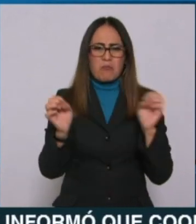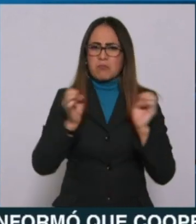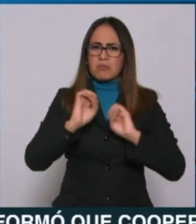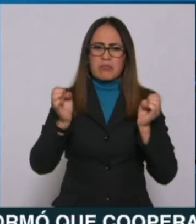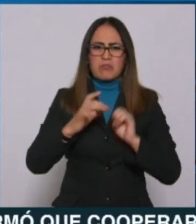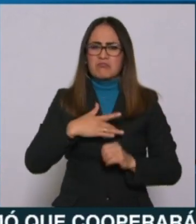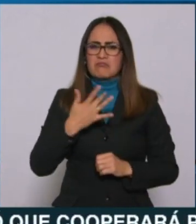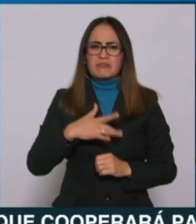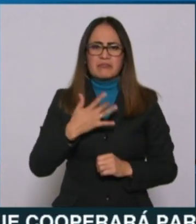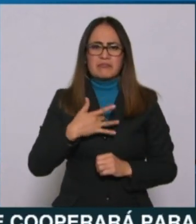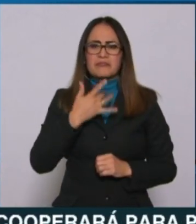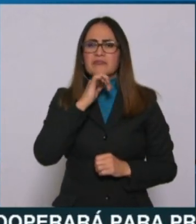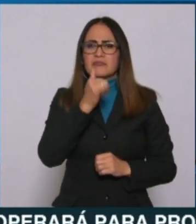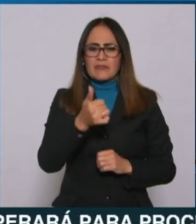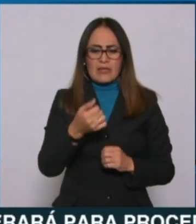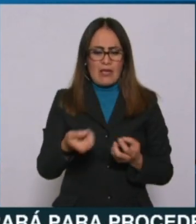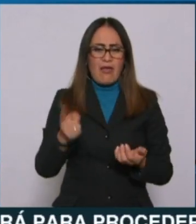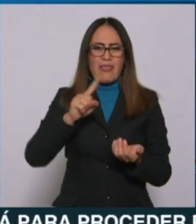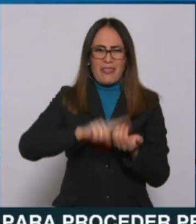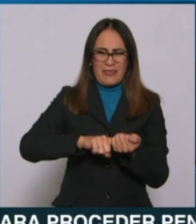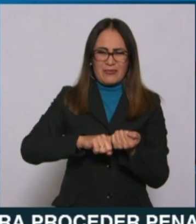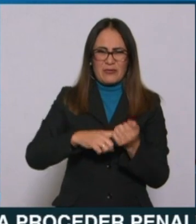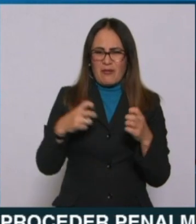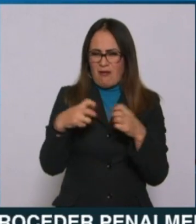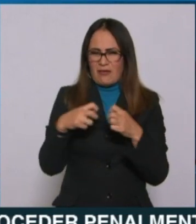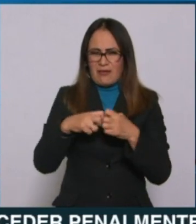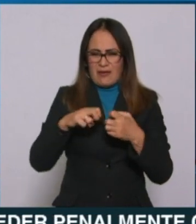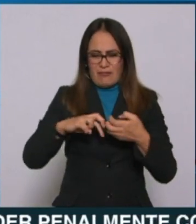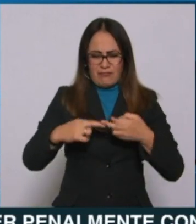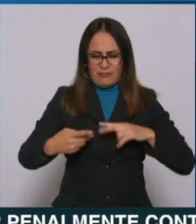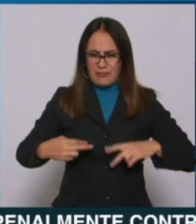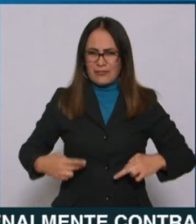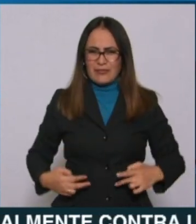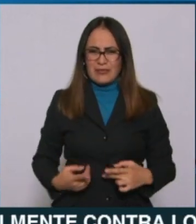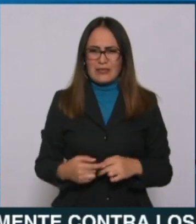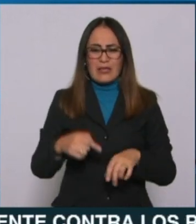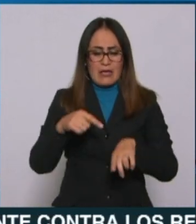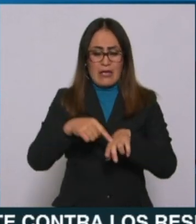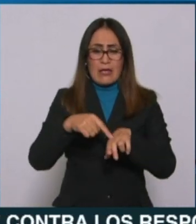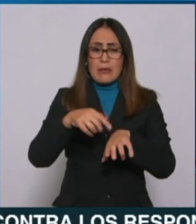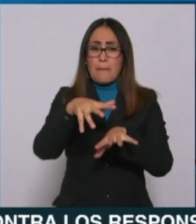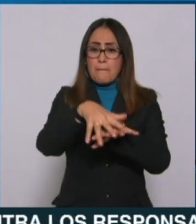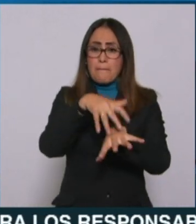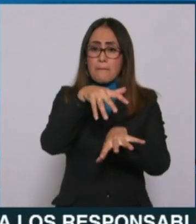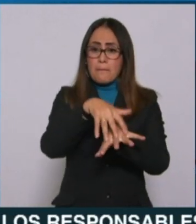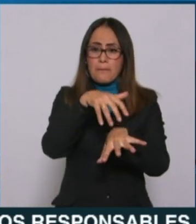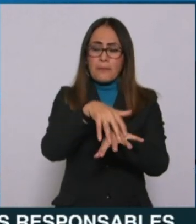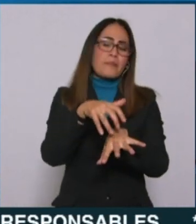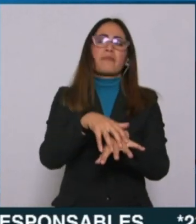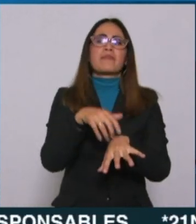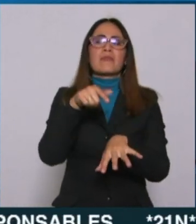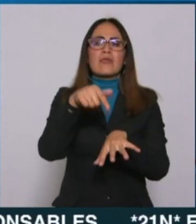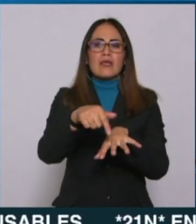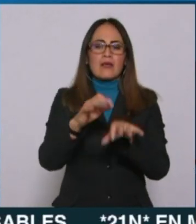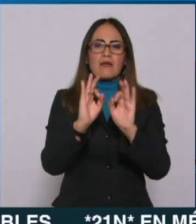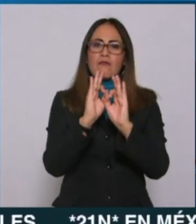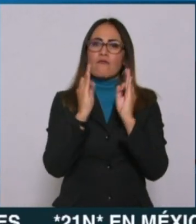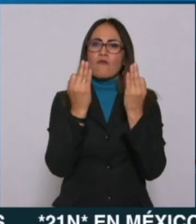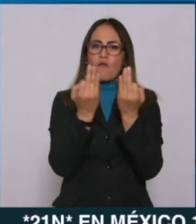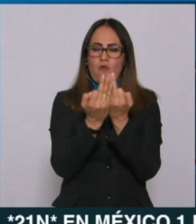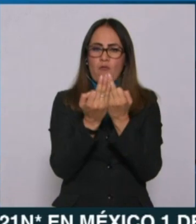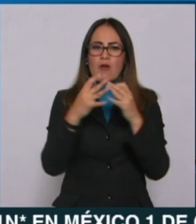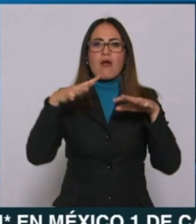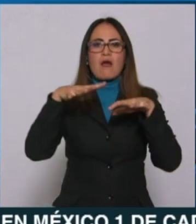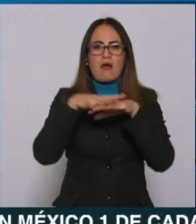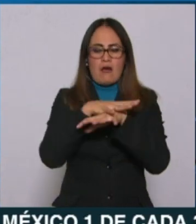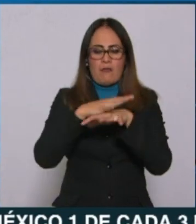la conducción nerviosa, la anatomía, si este es el pie, la anatomía va cambiando,